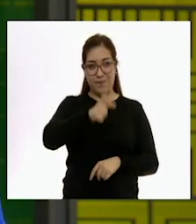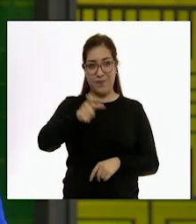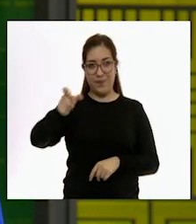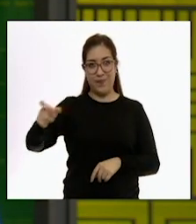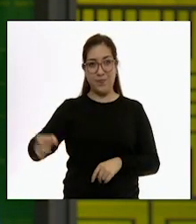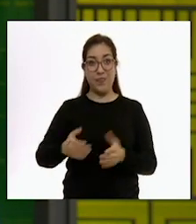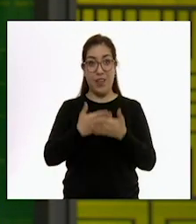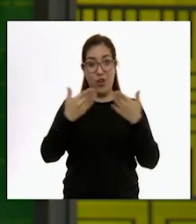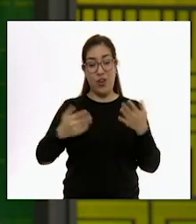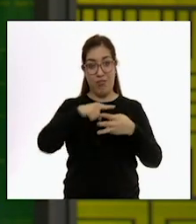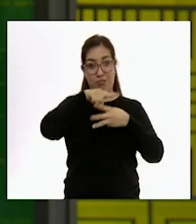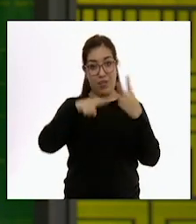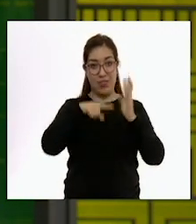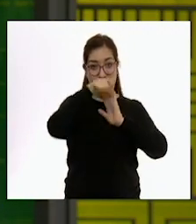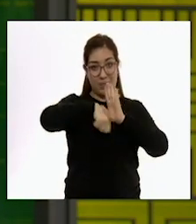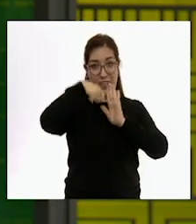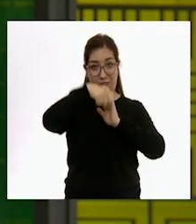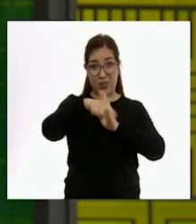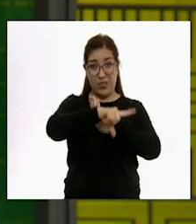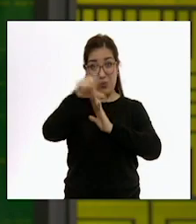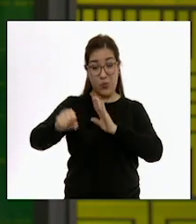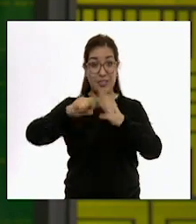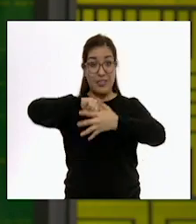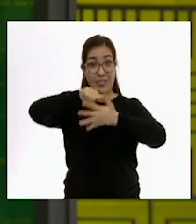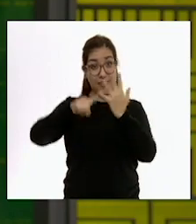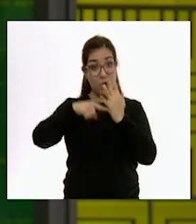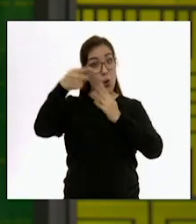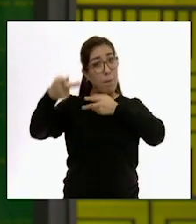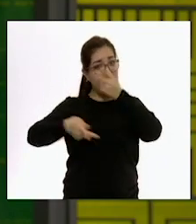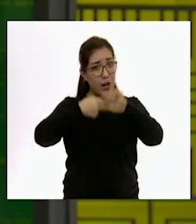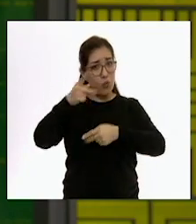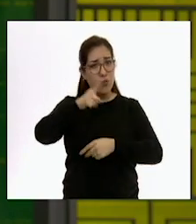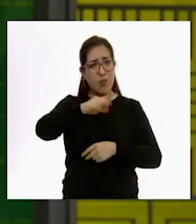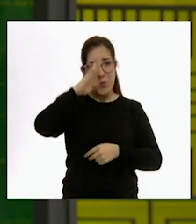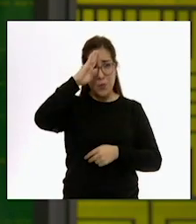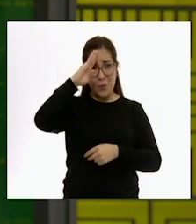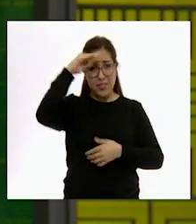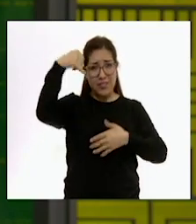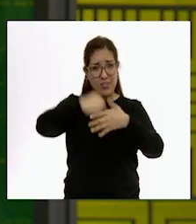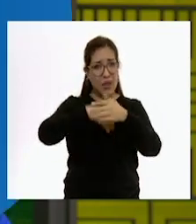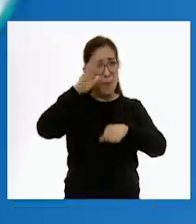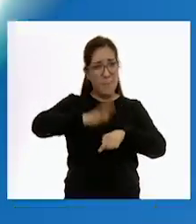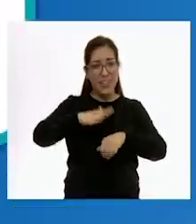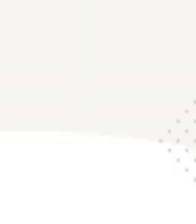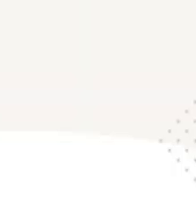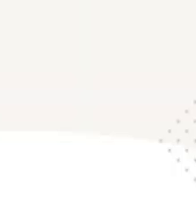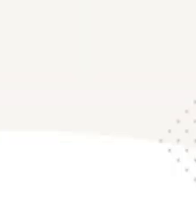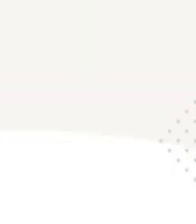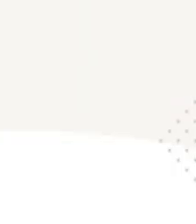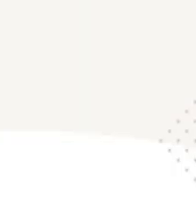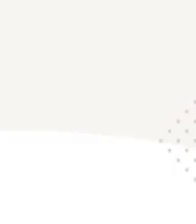Al final te haremos cinco preguntas para que pienses un poco más sobre lo que aprendiste. ¡Disfrútalos!